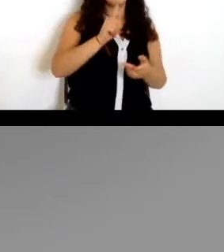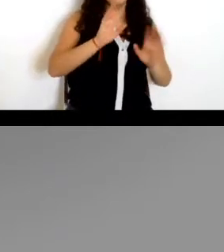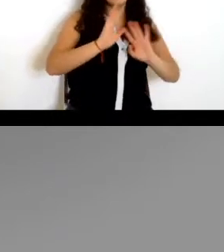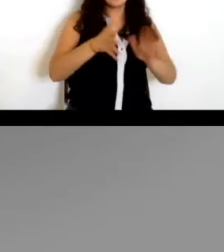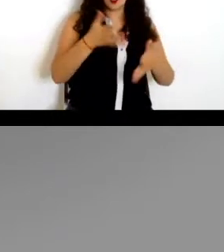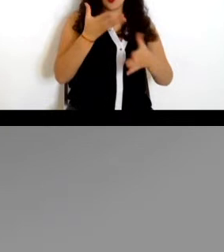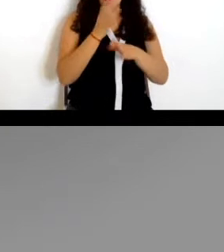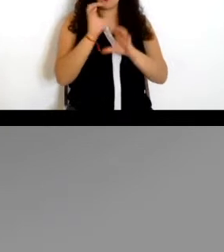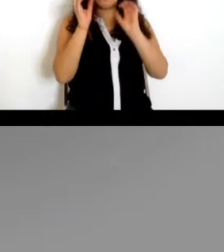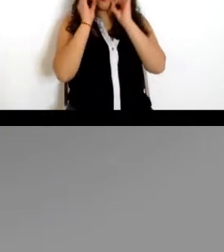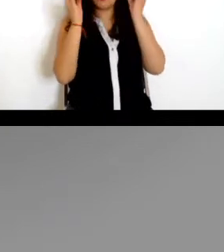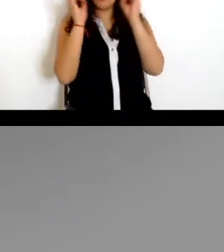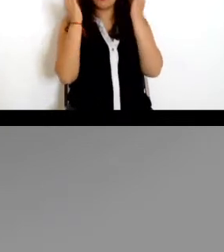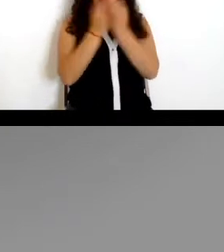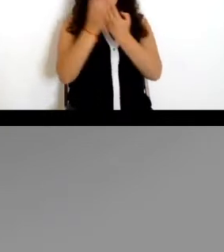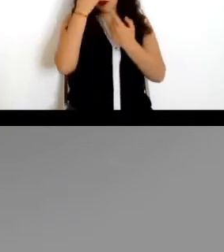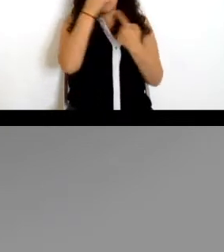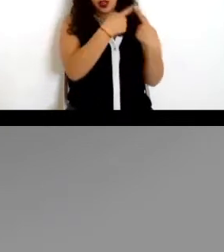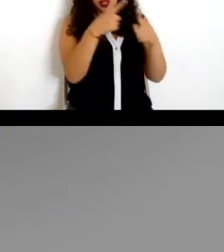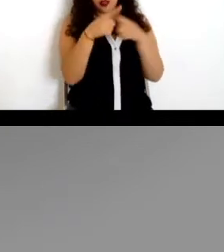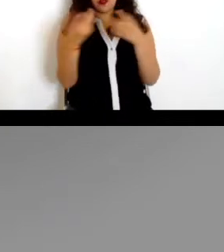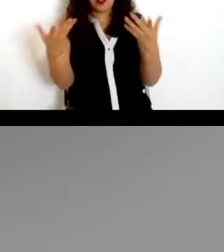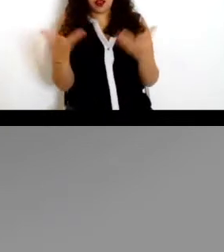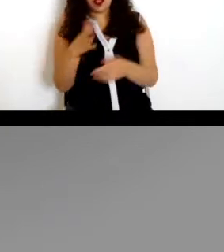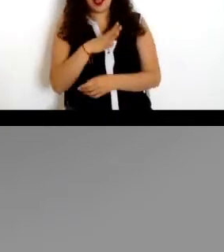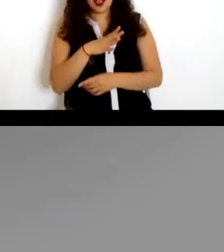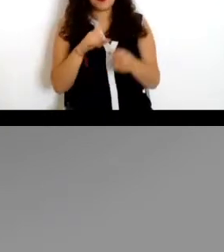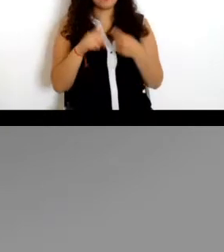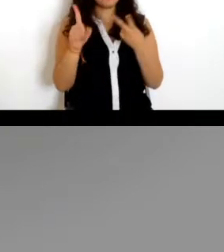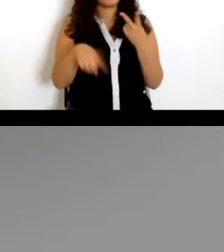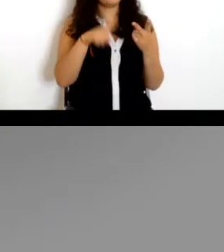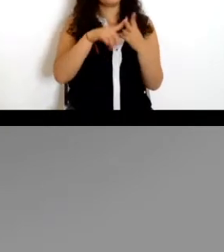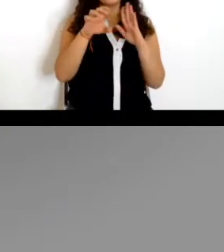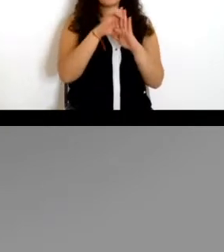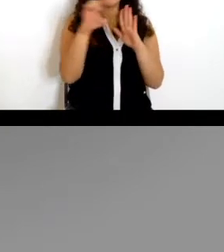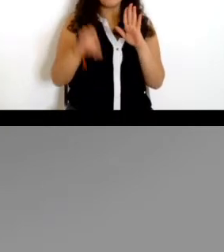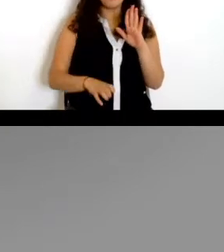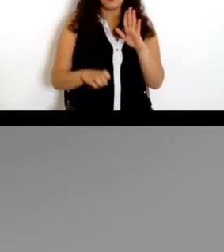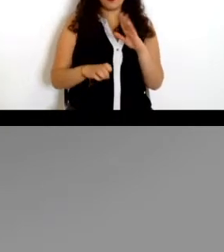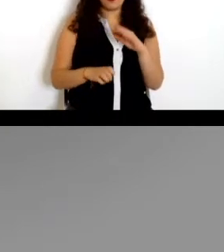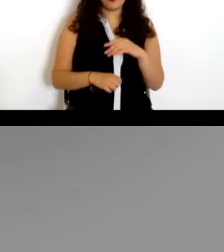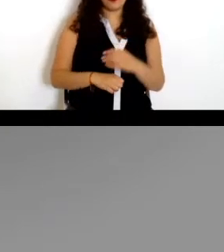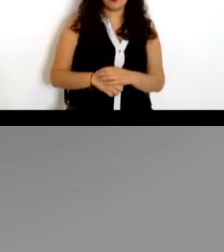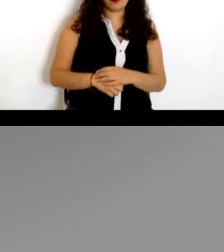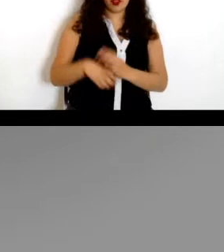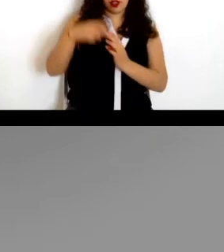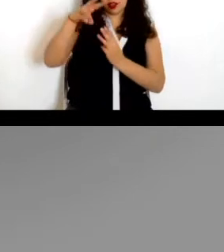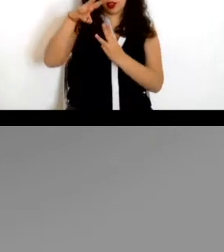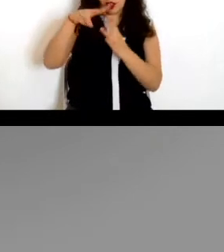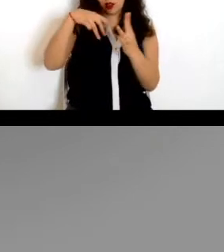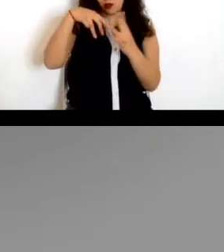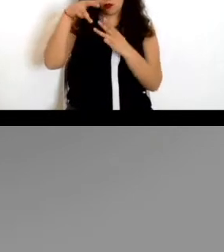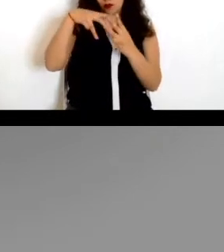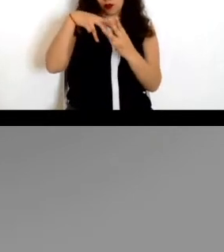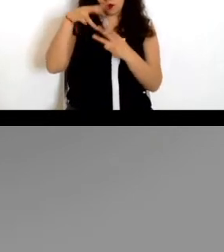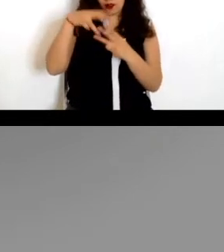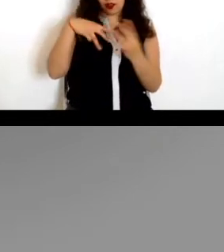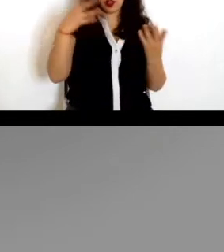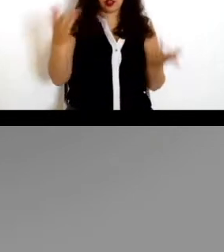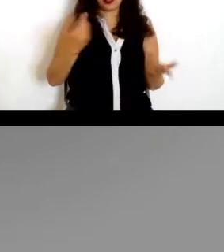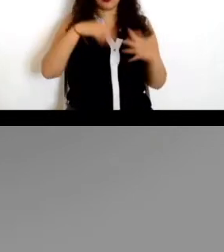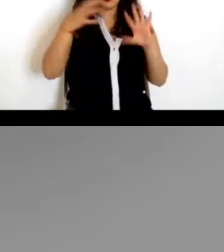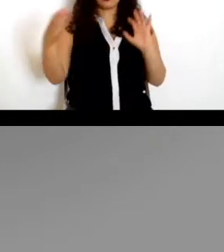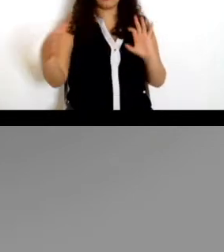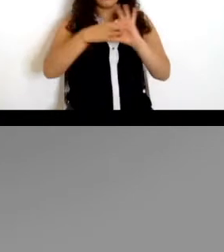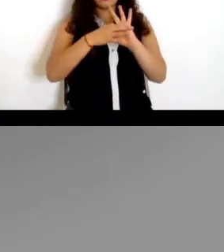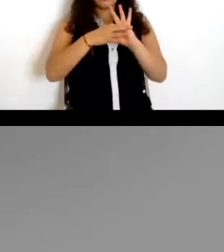de diversidad. Otro ejemplo es la Universidad Nacional Autónoma de México, a través de la alianza que establecimos con la Facultad